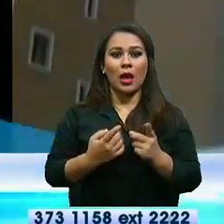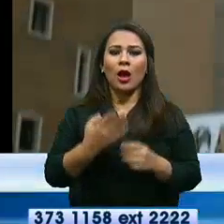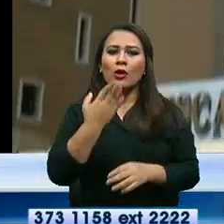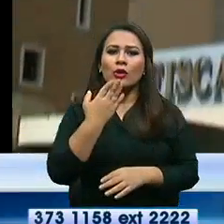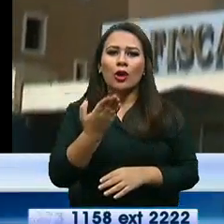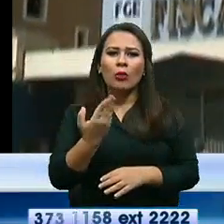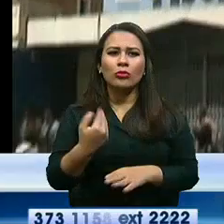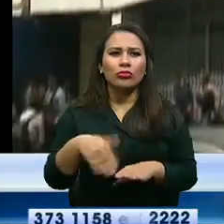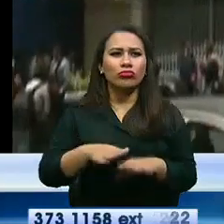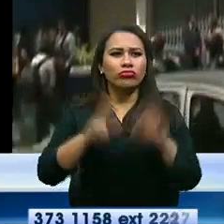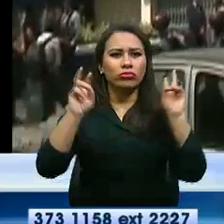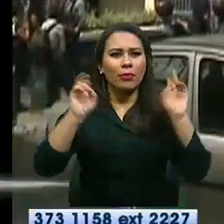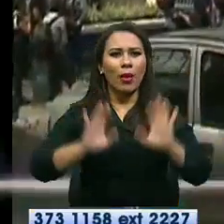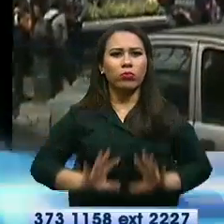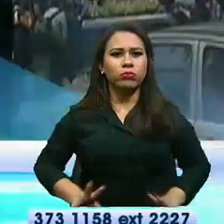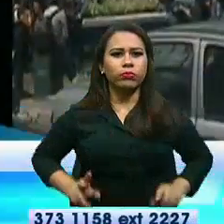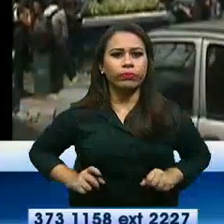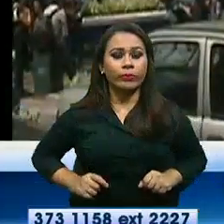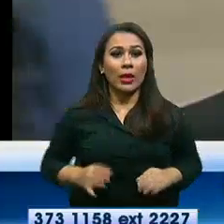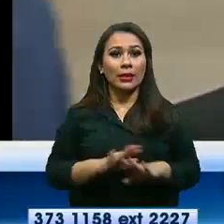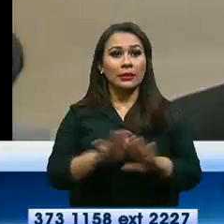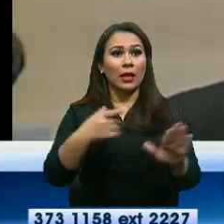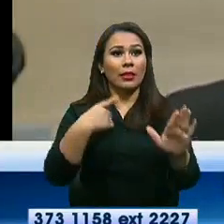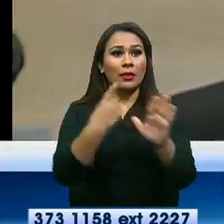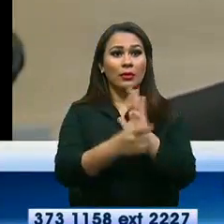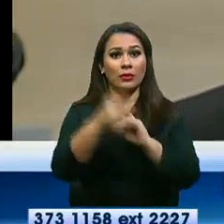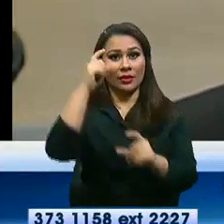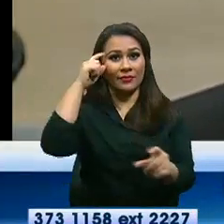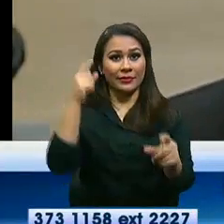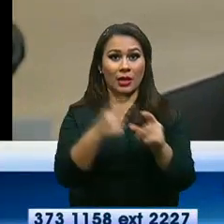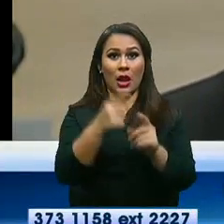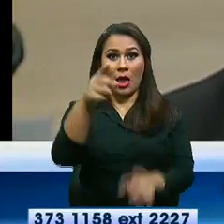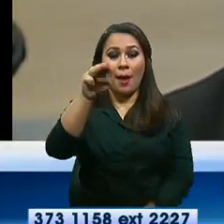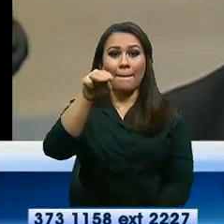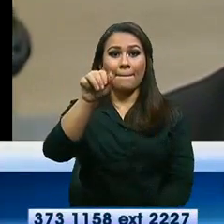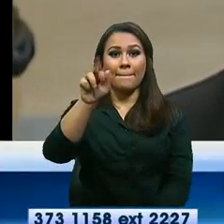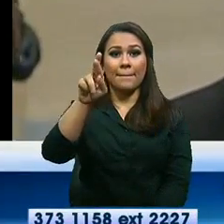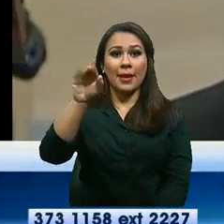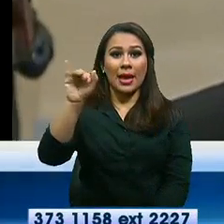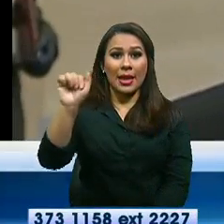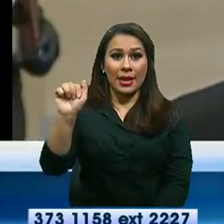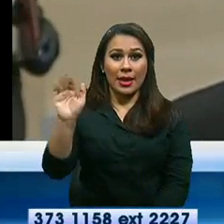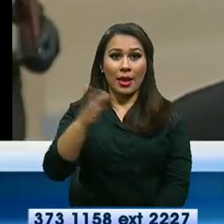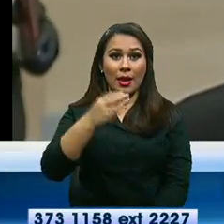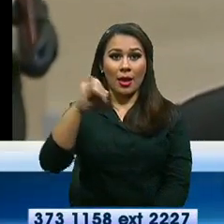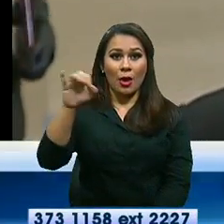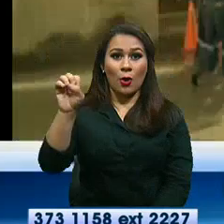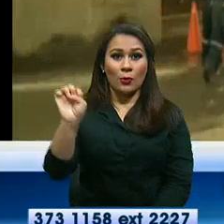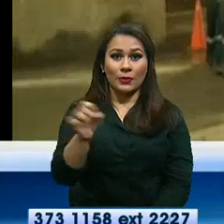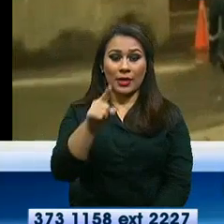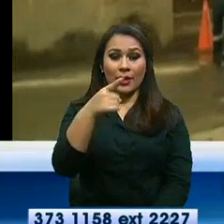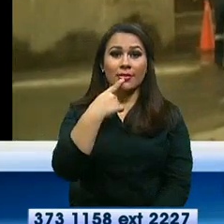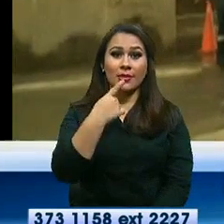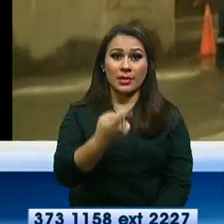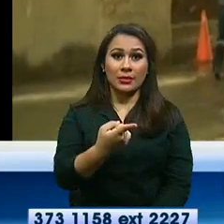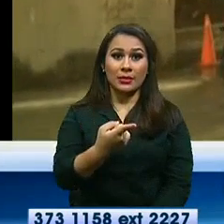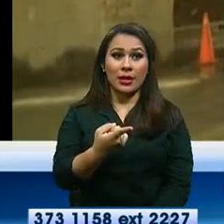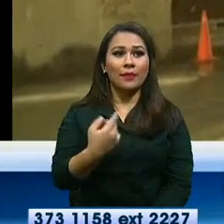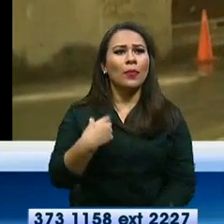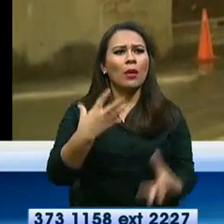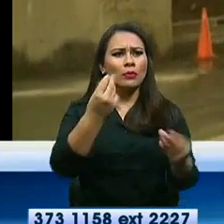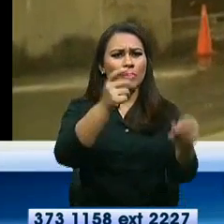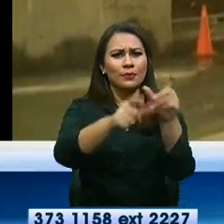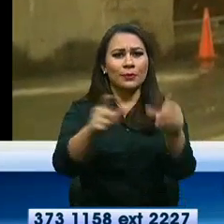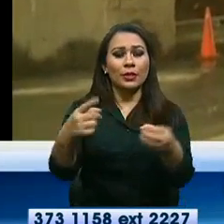Odebrecht. Esto tras la denuncia presentada por la legisladora María José Carrión, en la que argumenta que varios funcionarios del municipio de Quito habrían